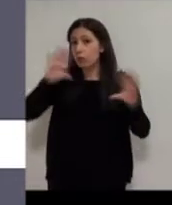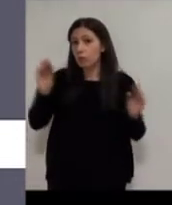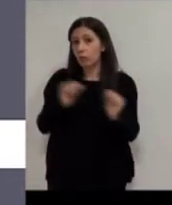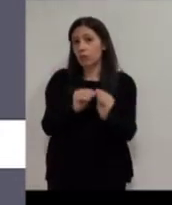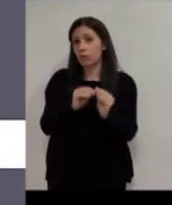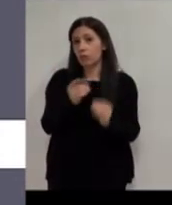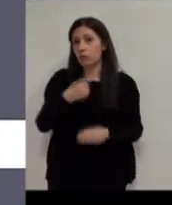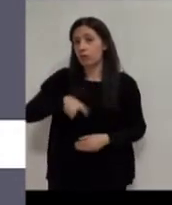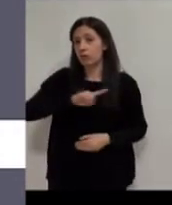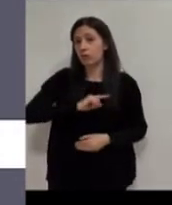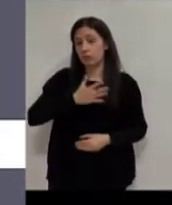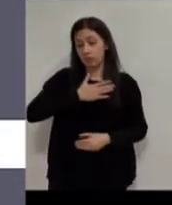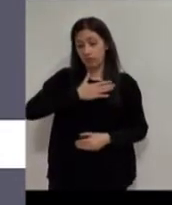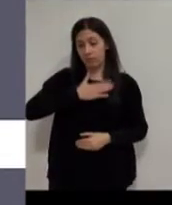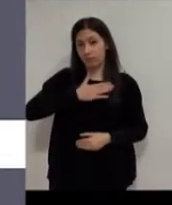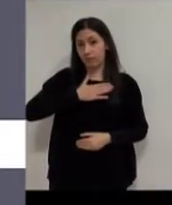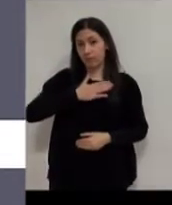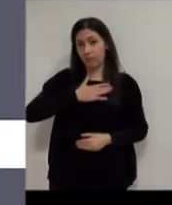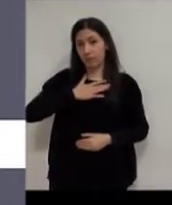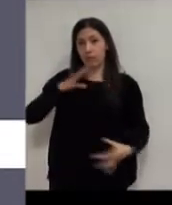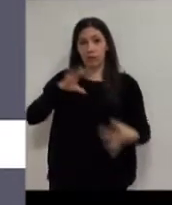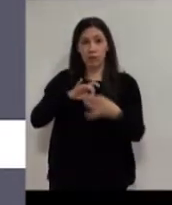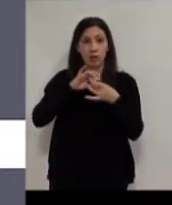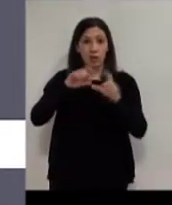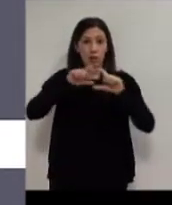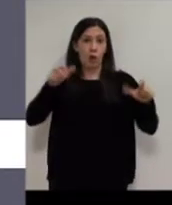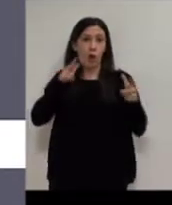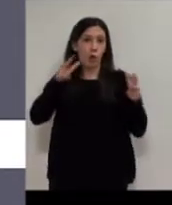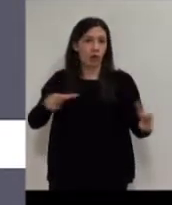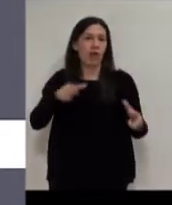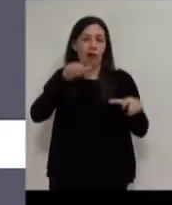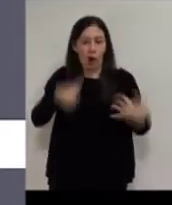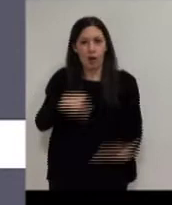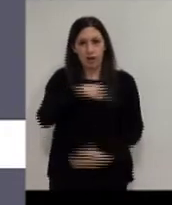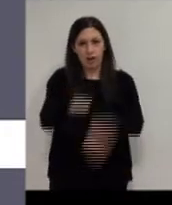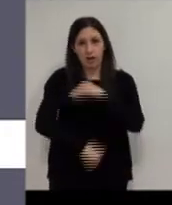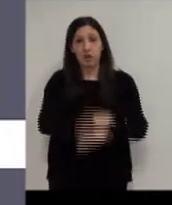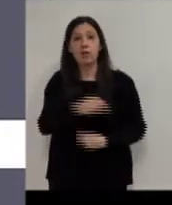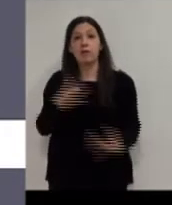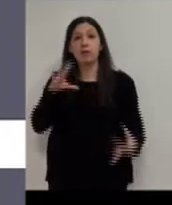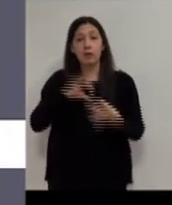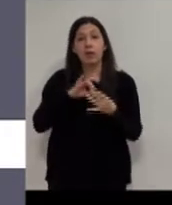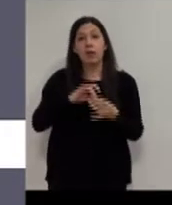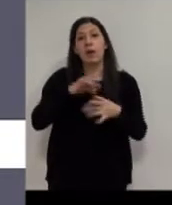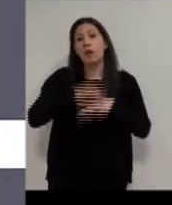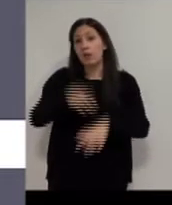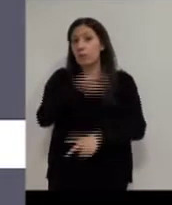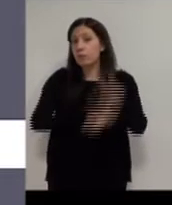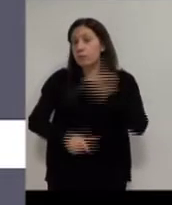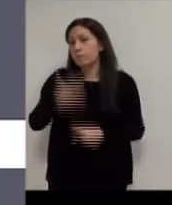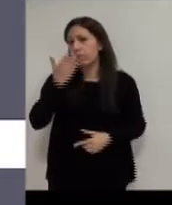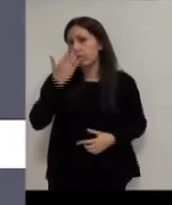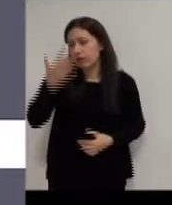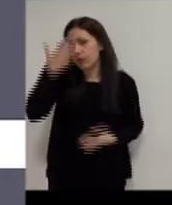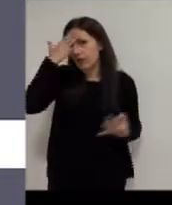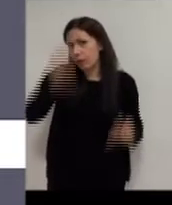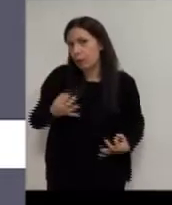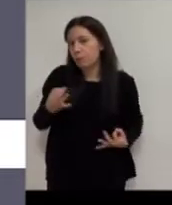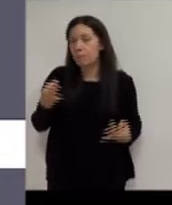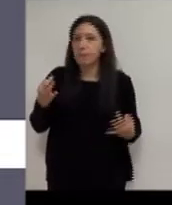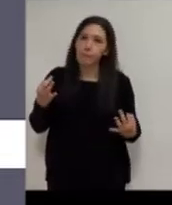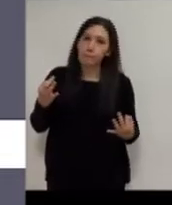lo que nosotros desde el punto de vista de Confortel estamos haciendo. Desde el punto de vista de la agencia de viajes, yo creo que